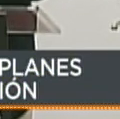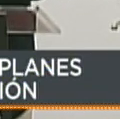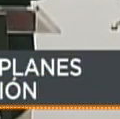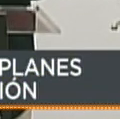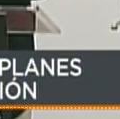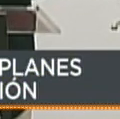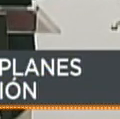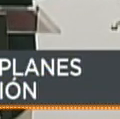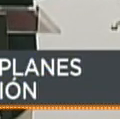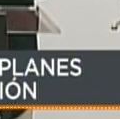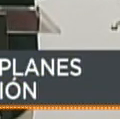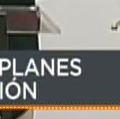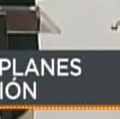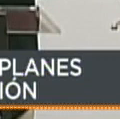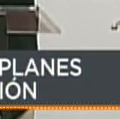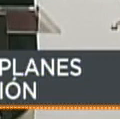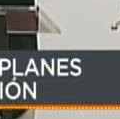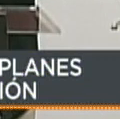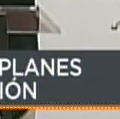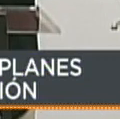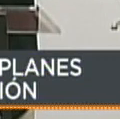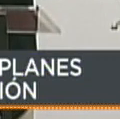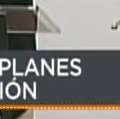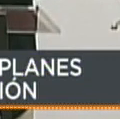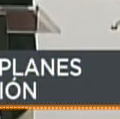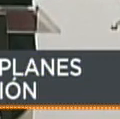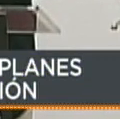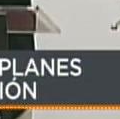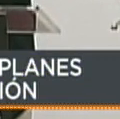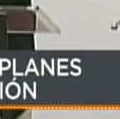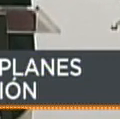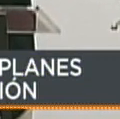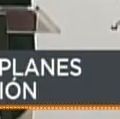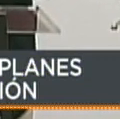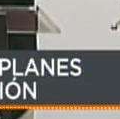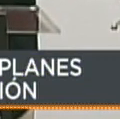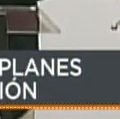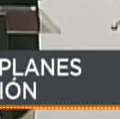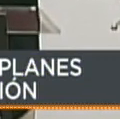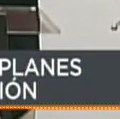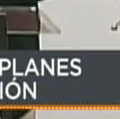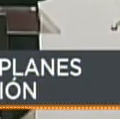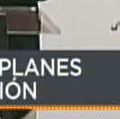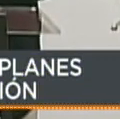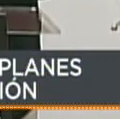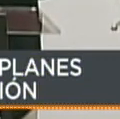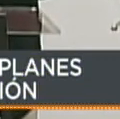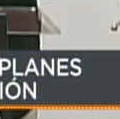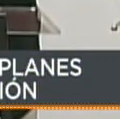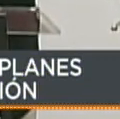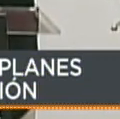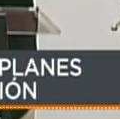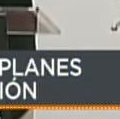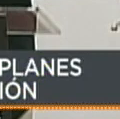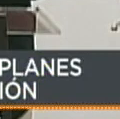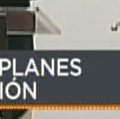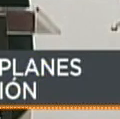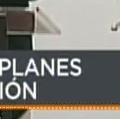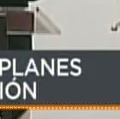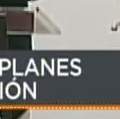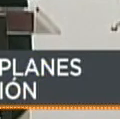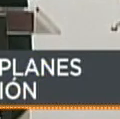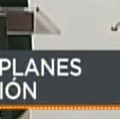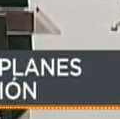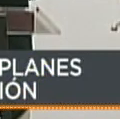autorizó a la Fuerza Armada Nacional Bolivariana, a través del Comando Estratégico Operacional, al almirante en